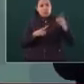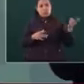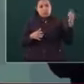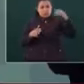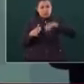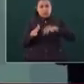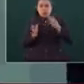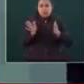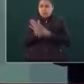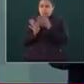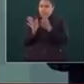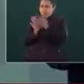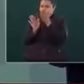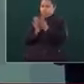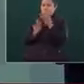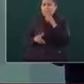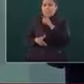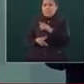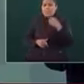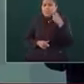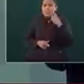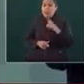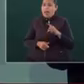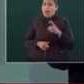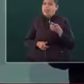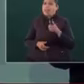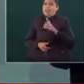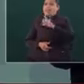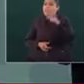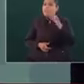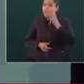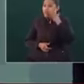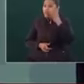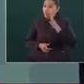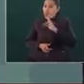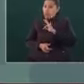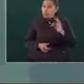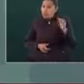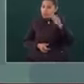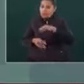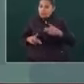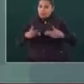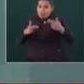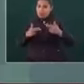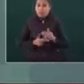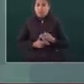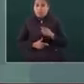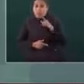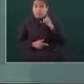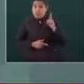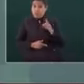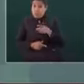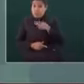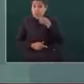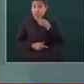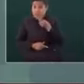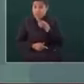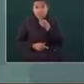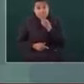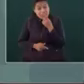las obras más importantes del gobierno, ella sostiene que